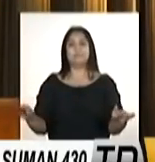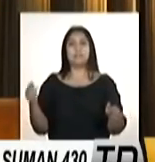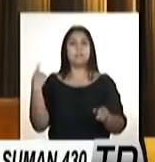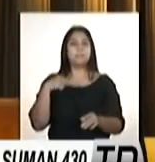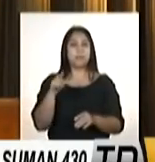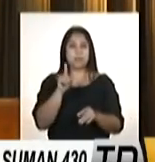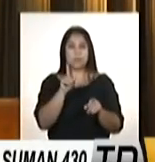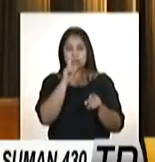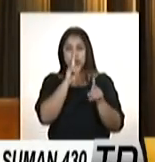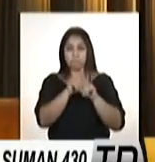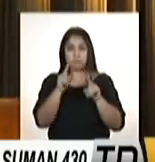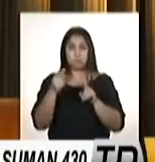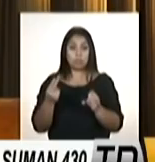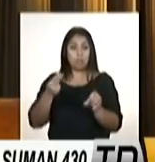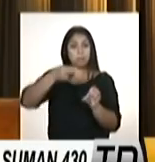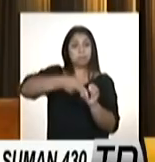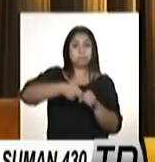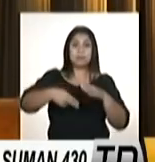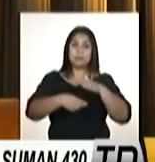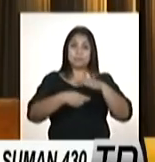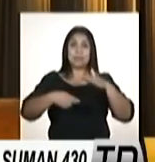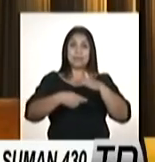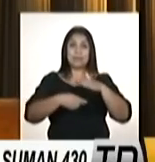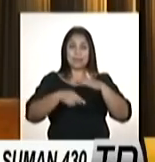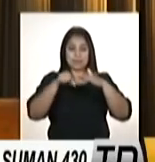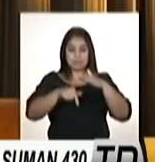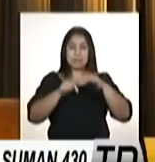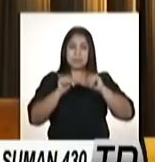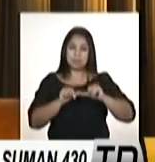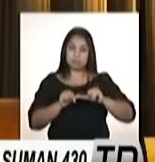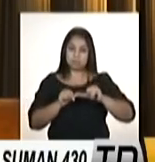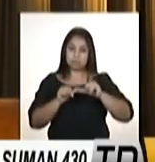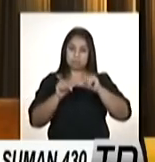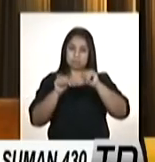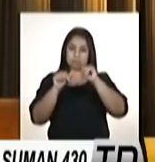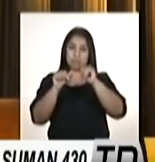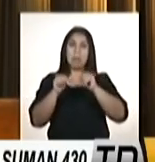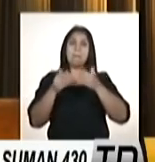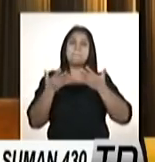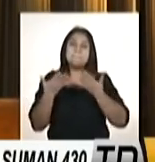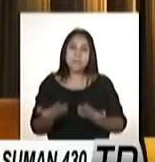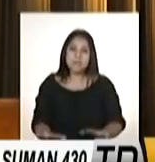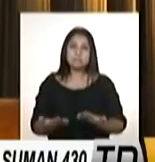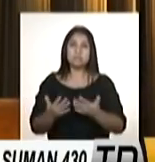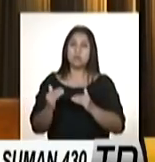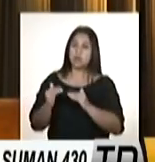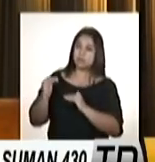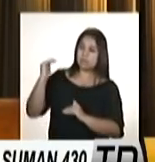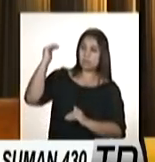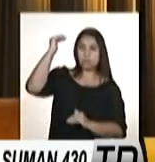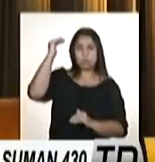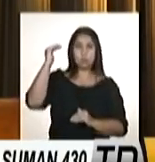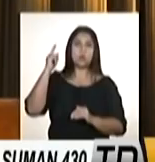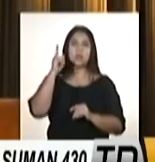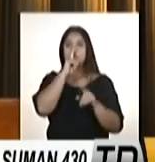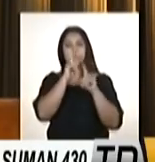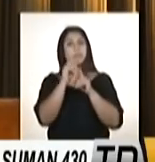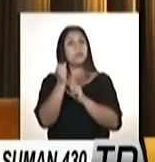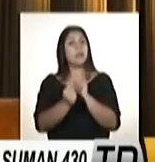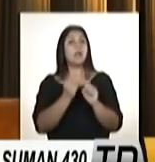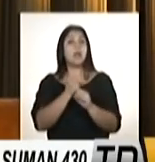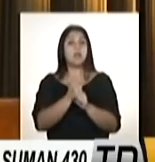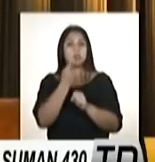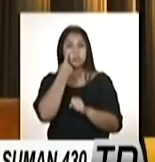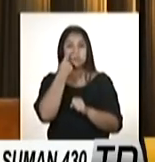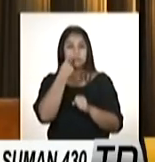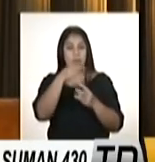para que vayan entrando a la preprimaria y los podamos seguir en su peso, en su estatura y en su edad y poder